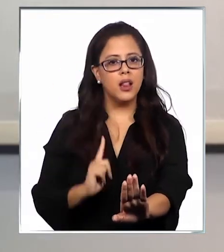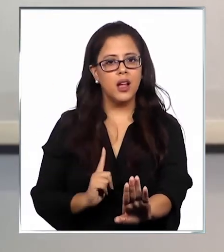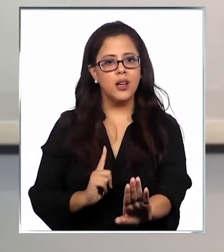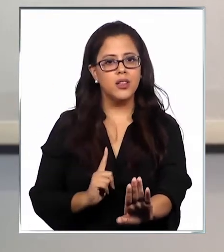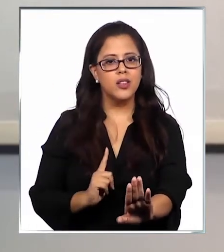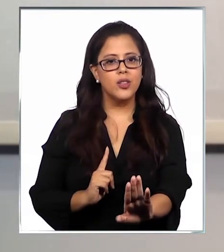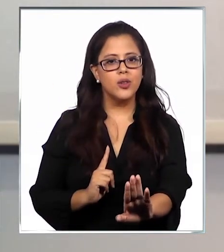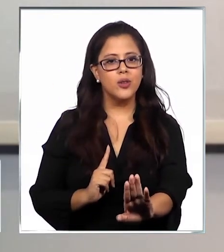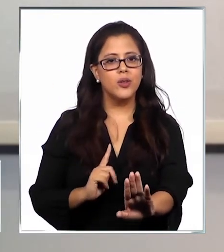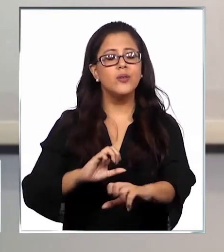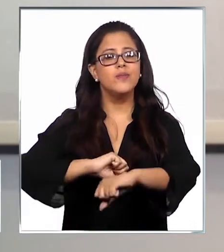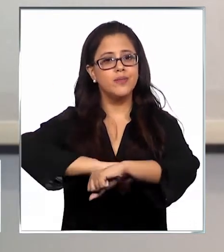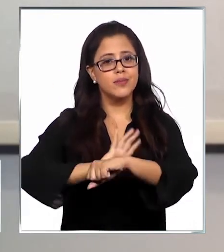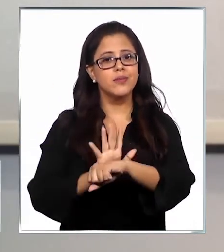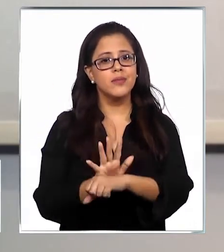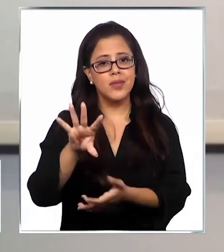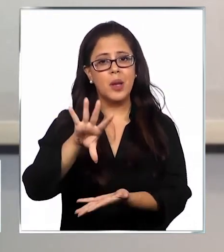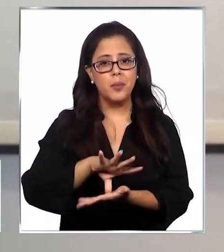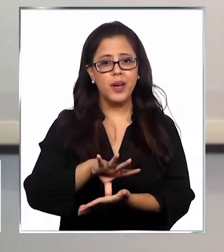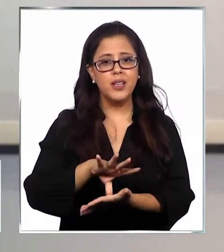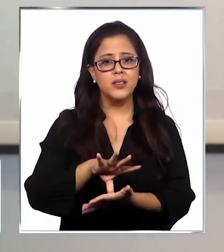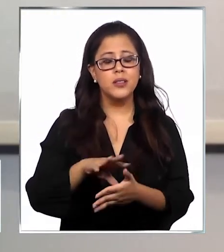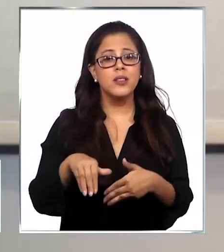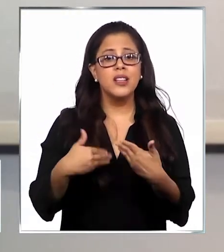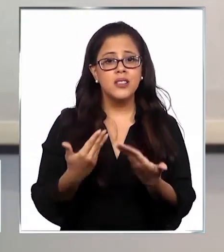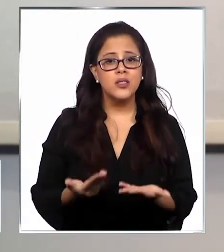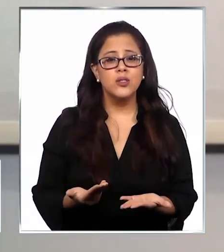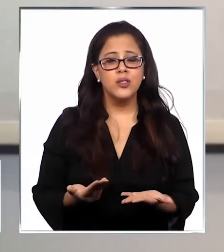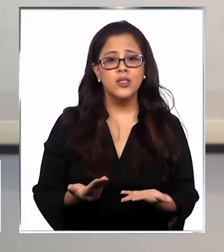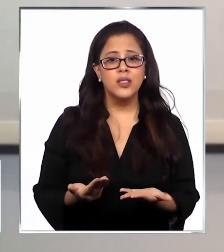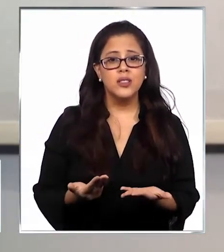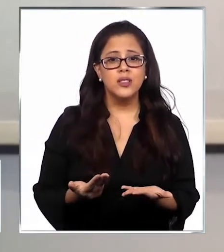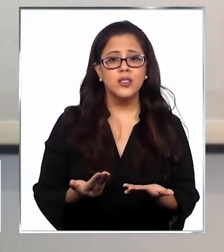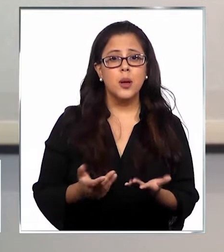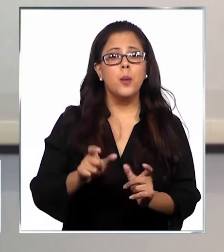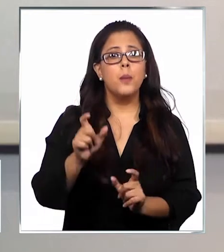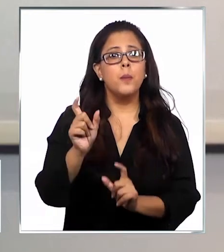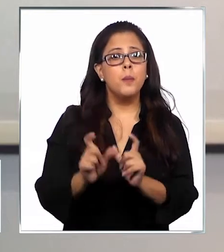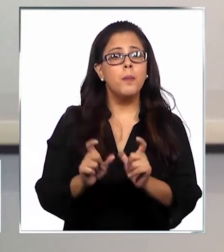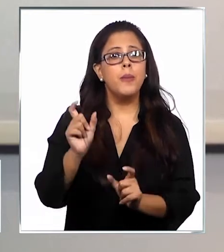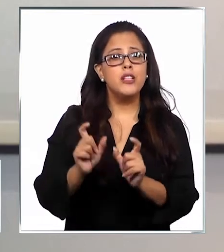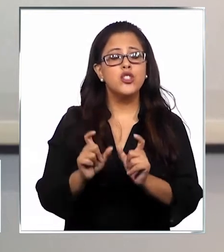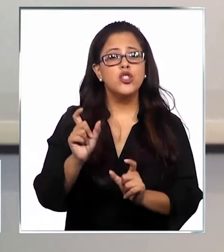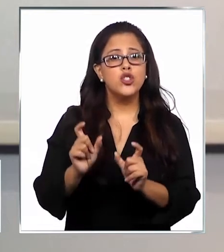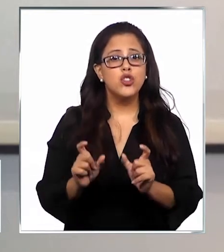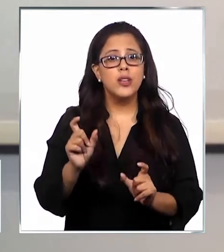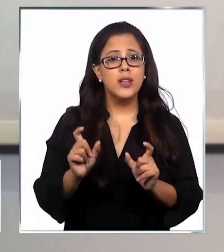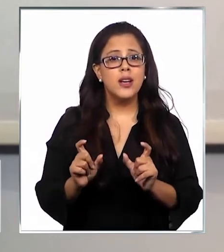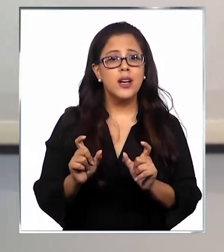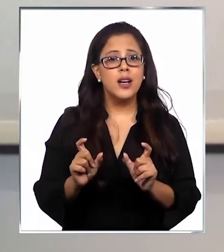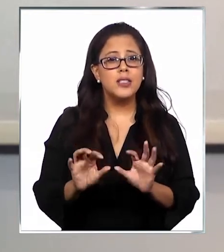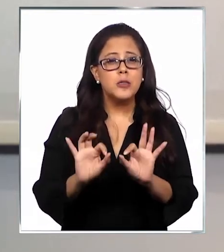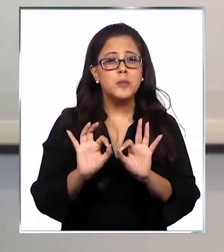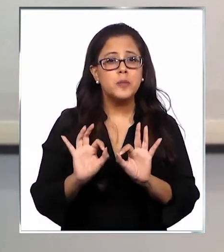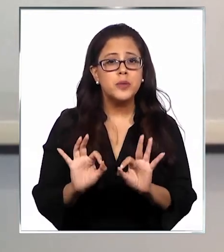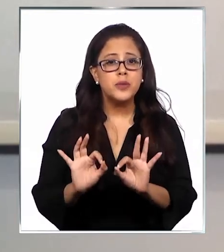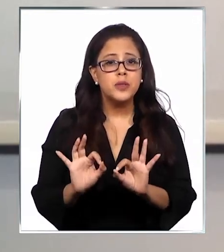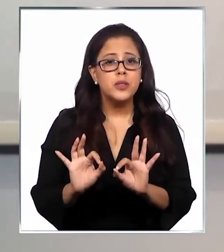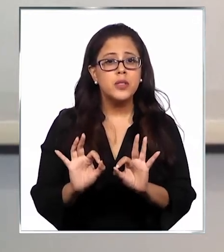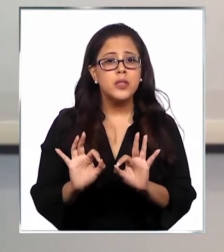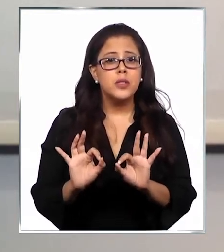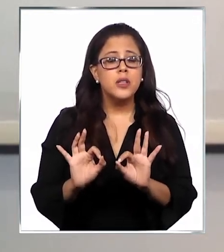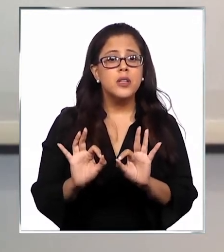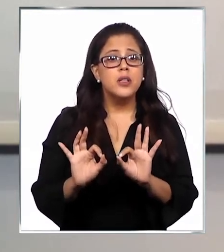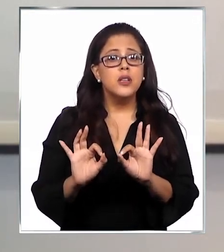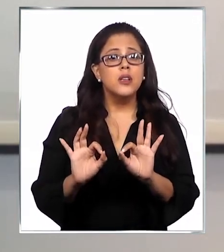generado esta pandemia en todo el país. Entonces el gran mensaje es que personas pero muy excepcionales no son buenos candidatos